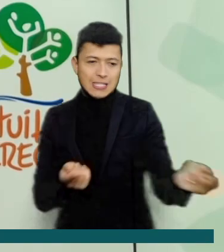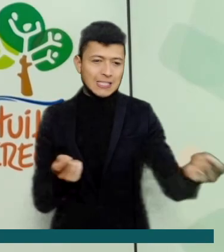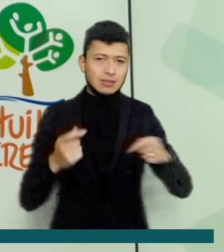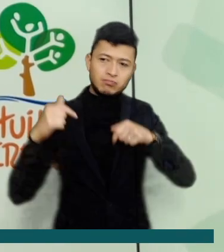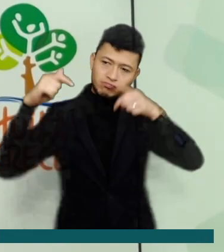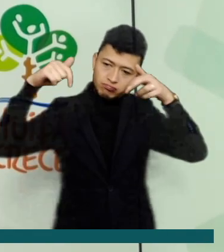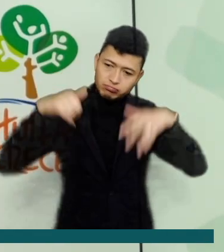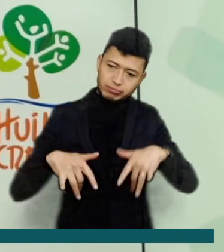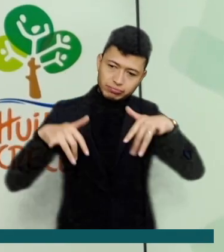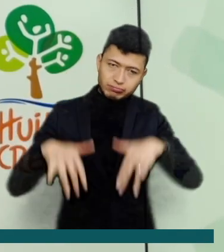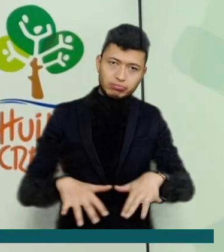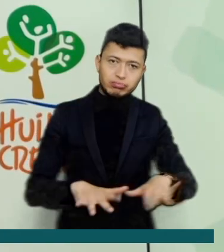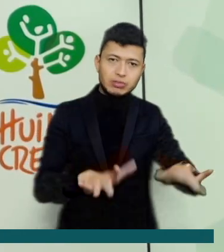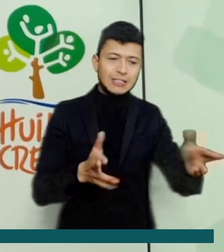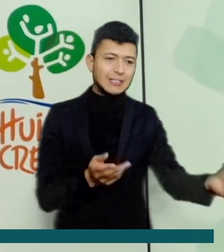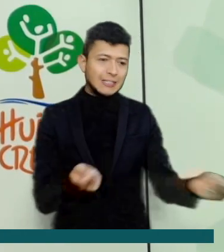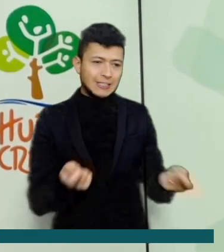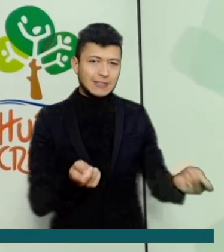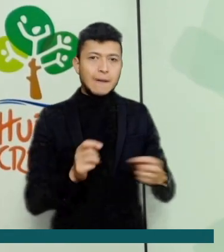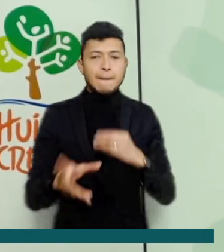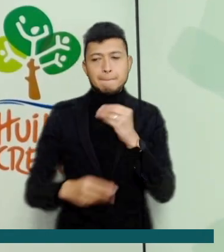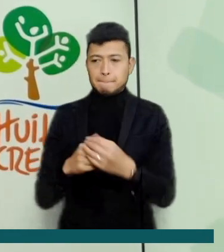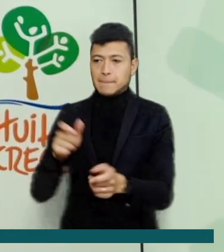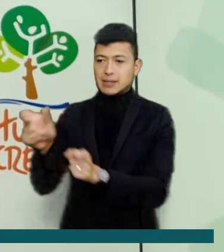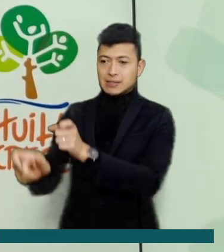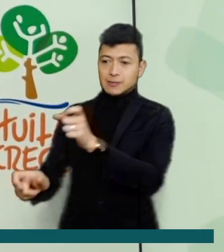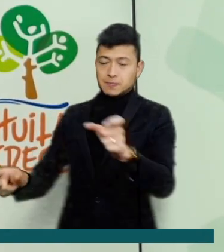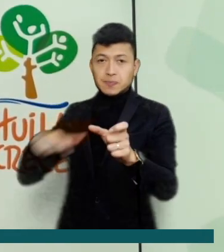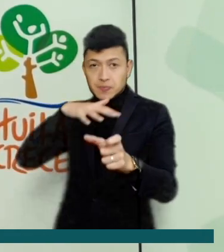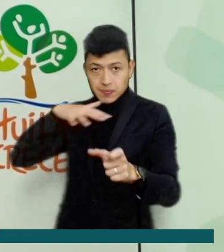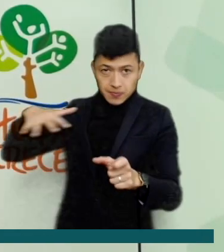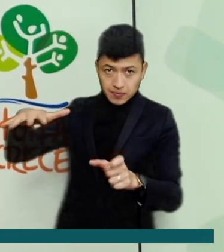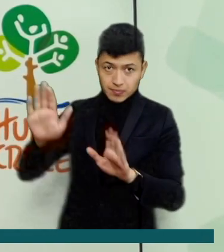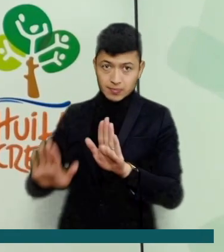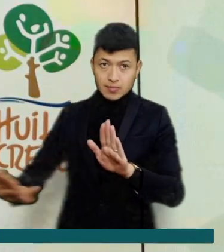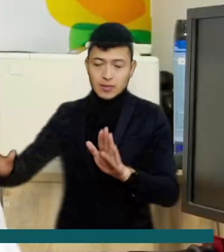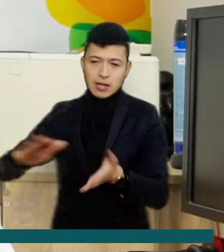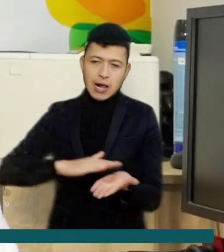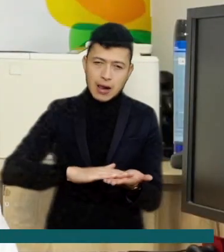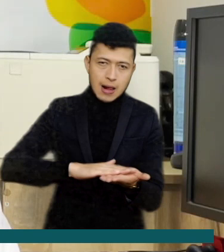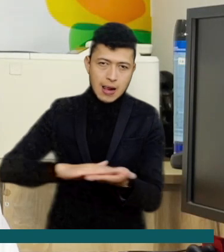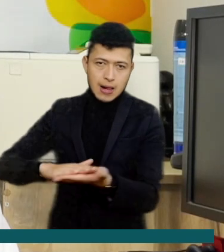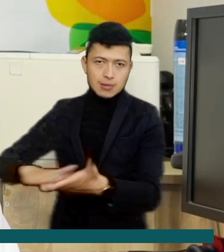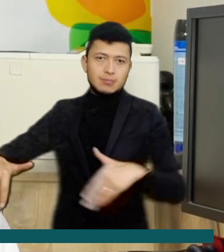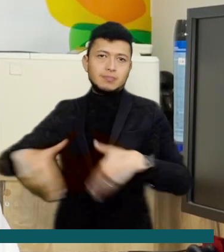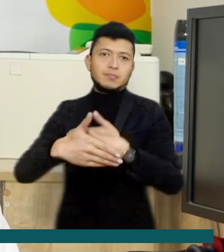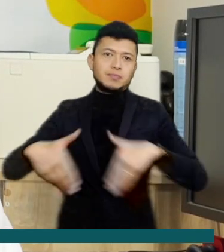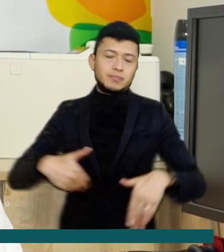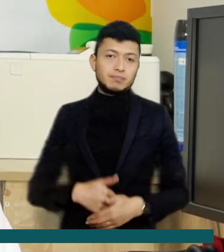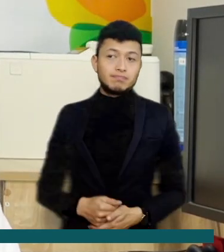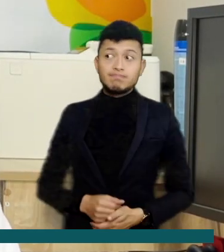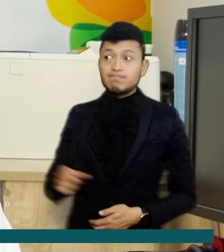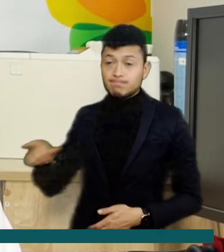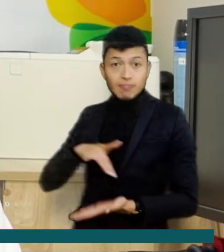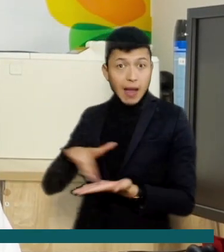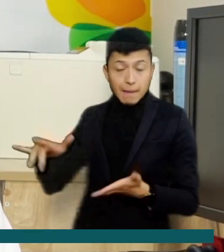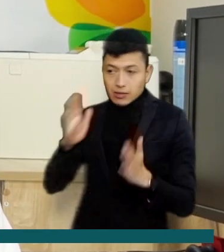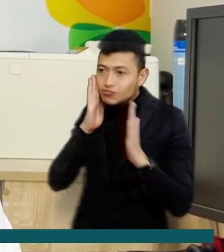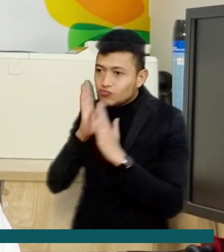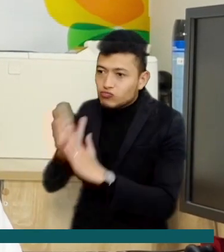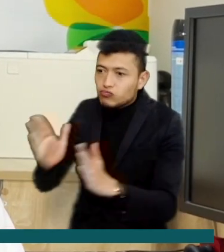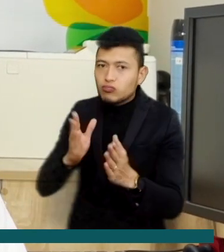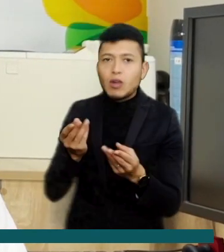las quebradas, incluso establecerles las vías a la población rural de nuestro departamento. Estas ayudas humanitarias de emergencia para estas personas